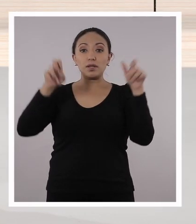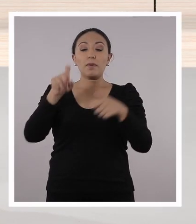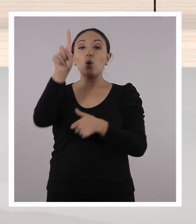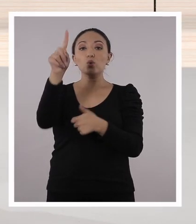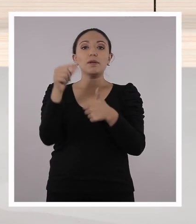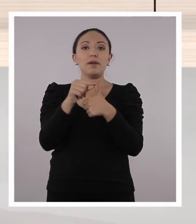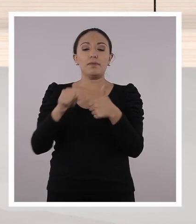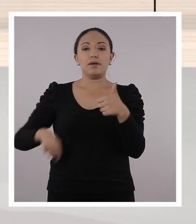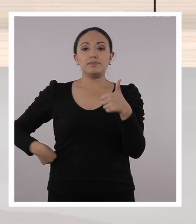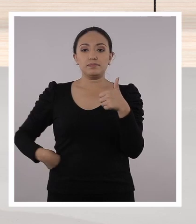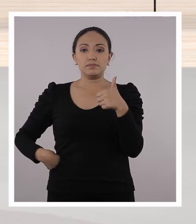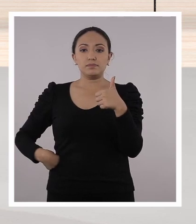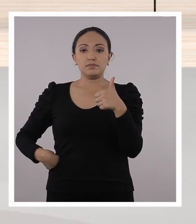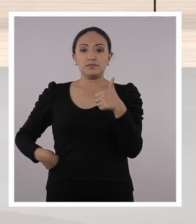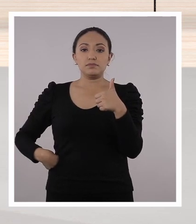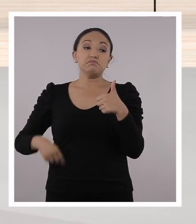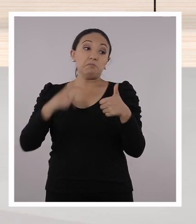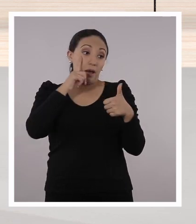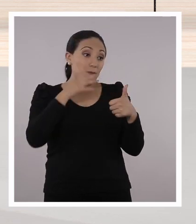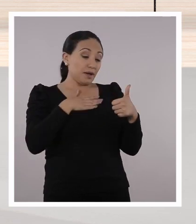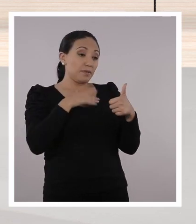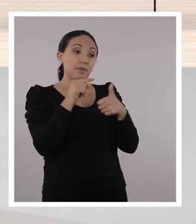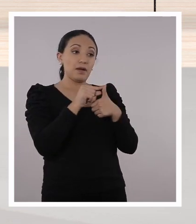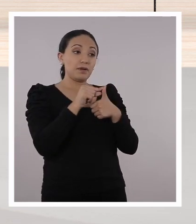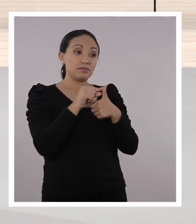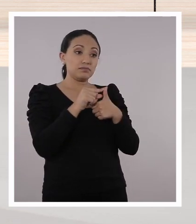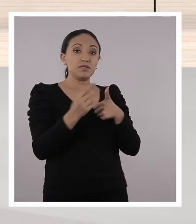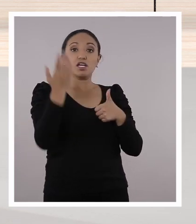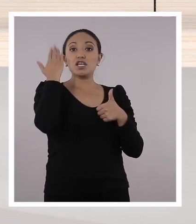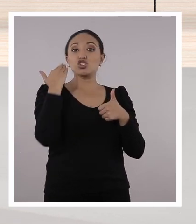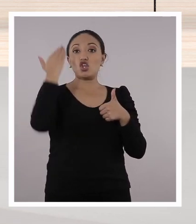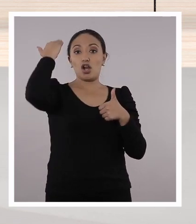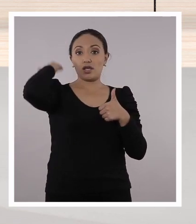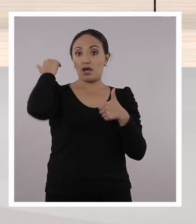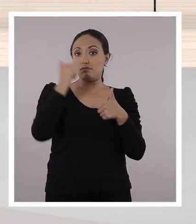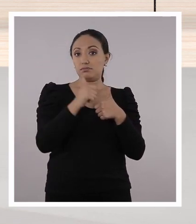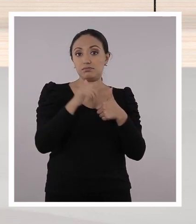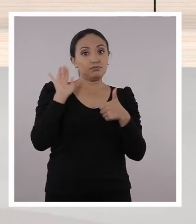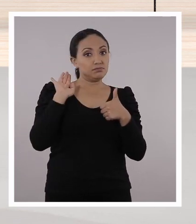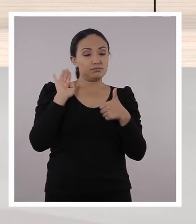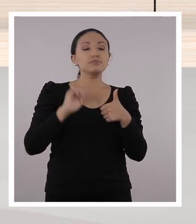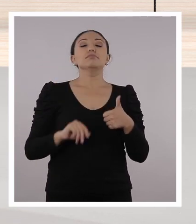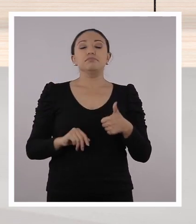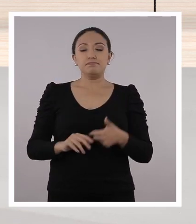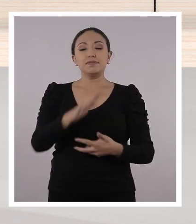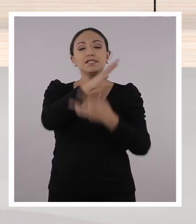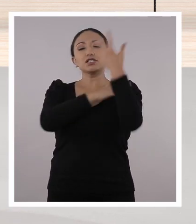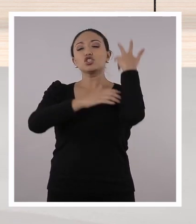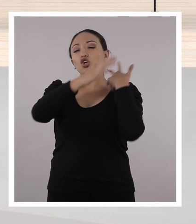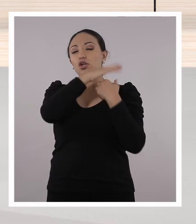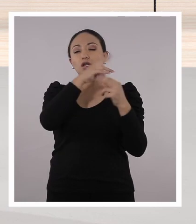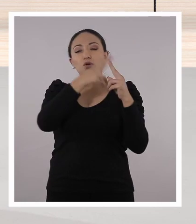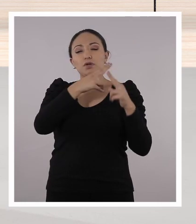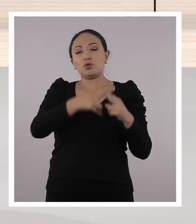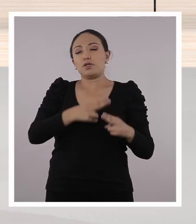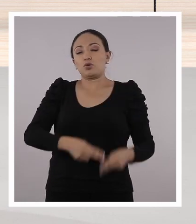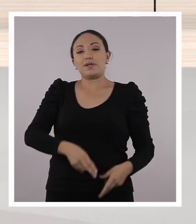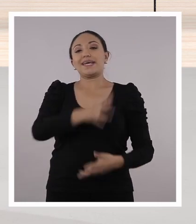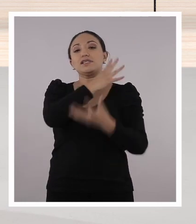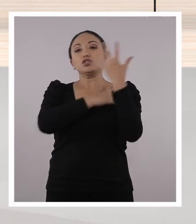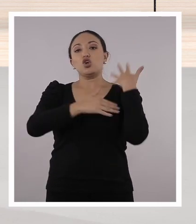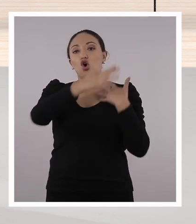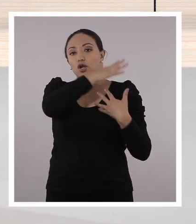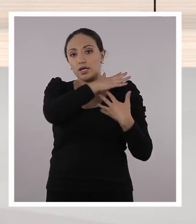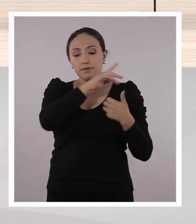la clase de hoy. Una sola. Bueno, obviamente la palabra clave es historia. Exacto, muy bien. Es la palabra que más hemos nombrado en